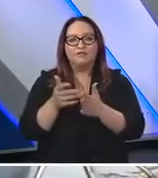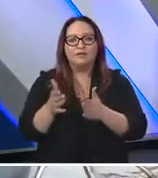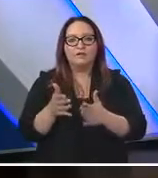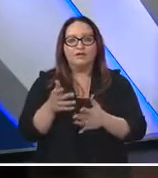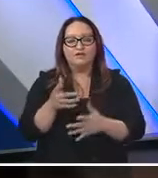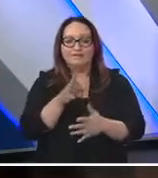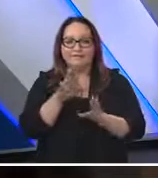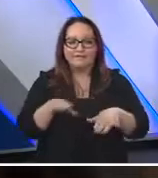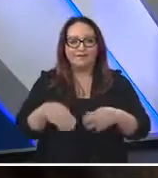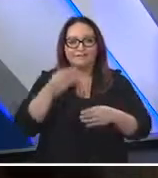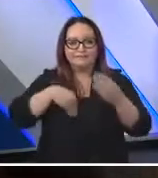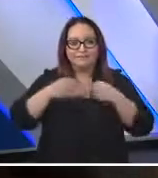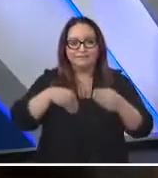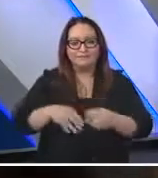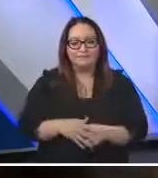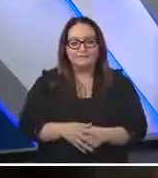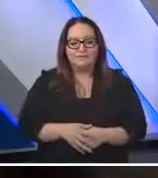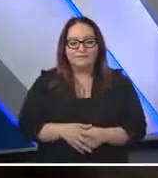alimentados